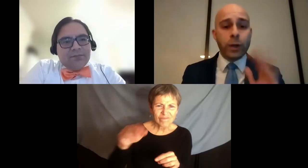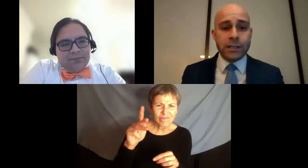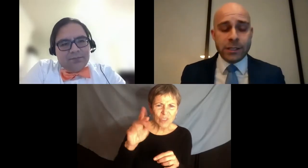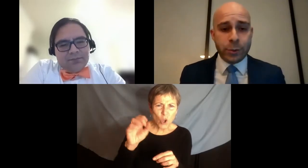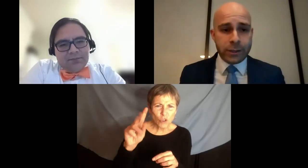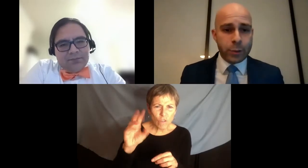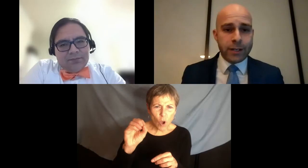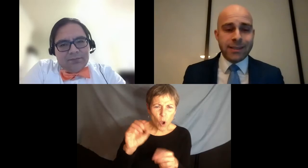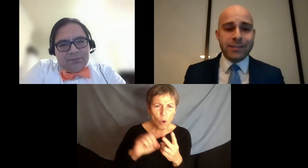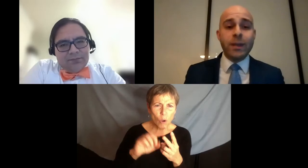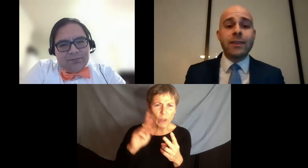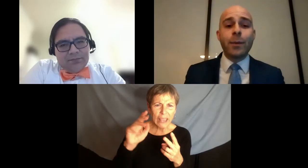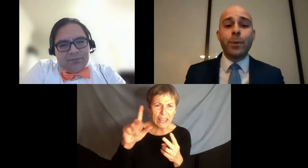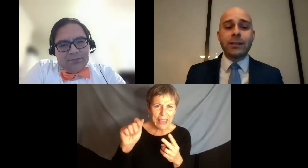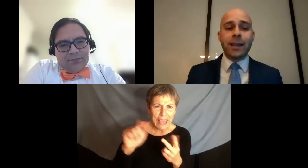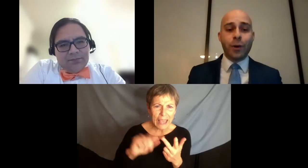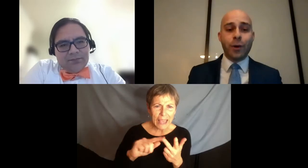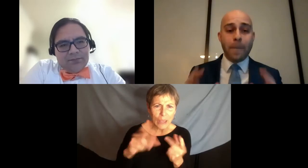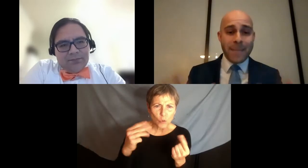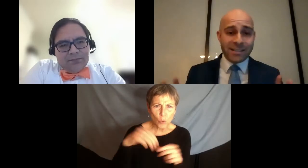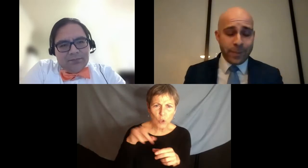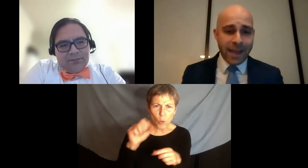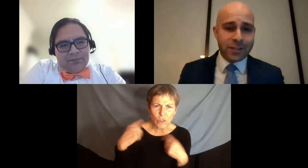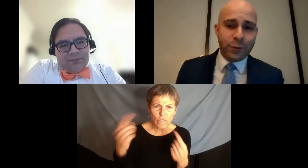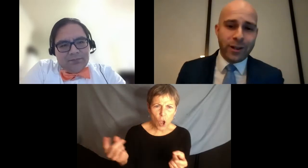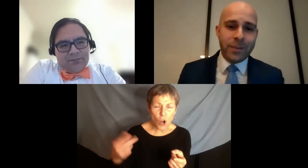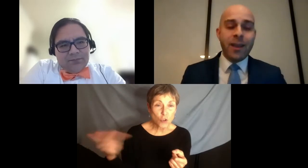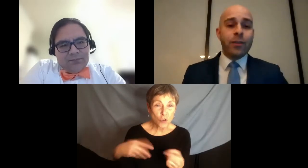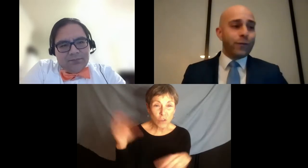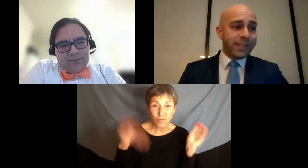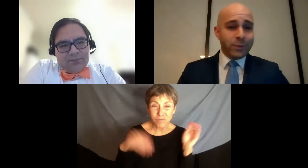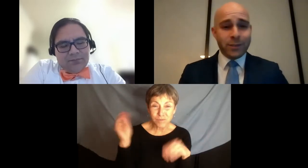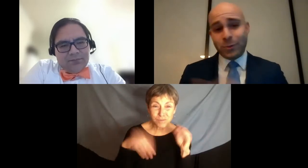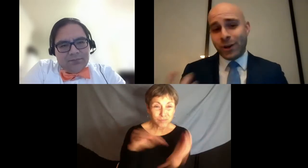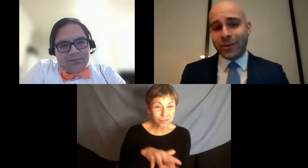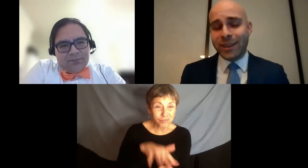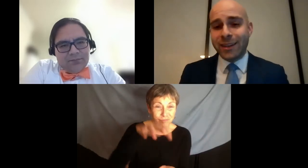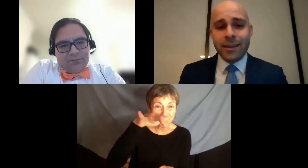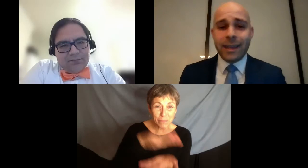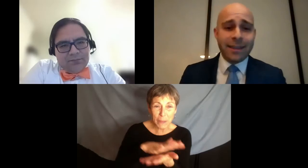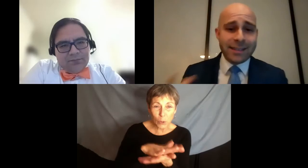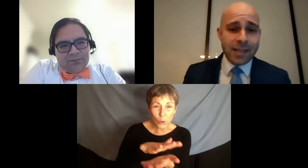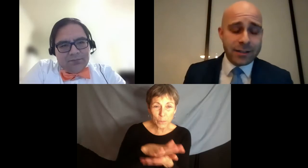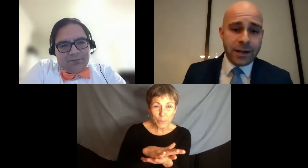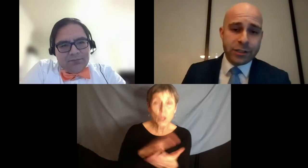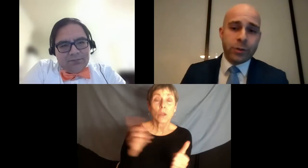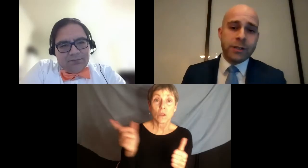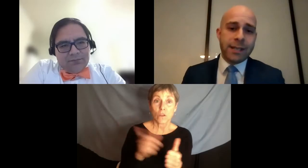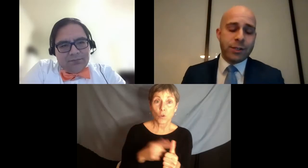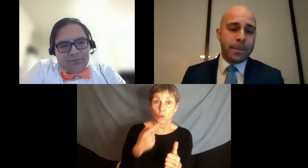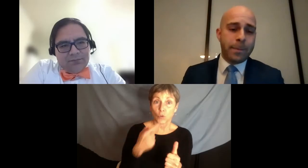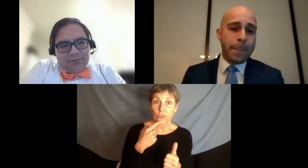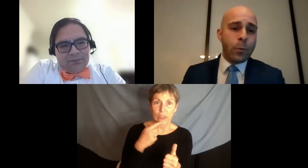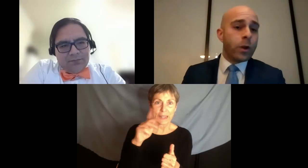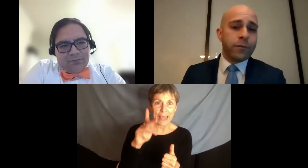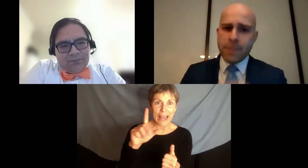Kosovo sobre el KLA. Y bueno, mandamos una aplicación y un argumento para